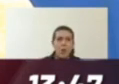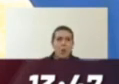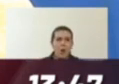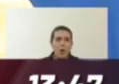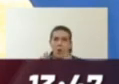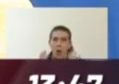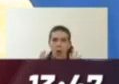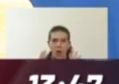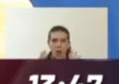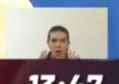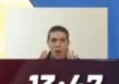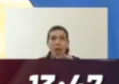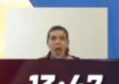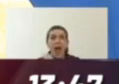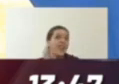Pero les digo,